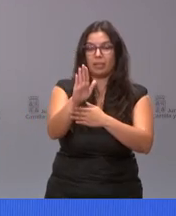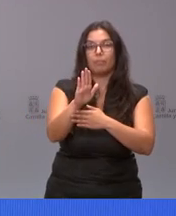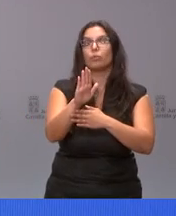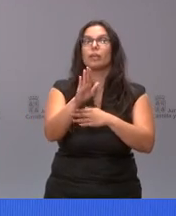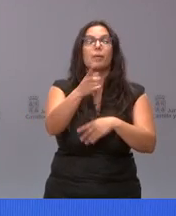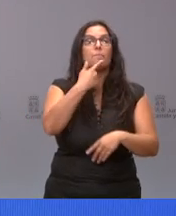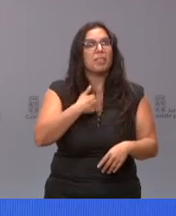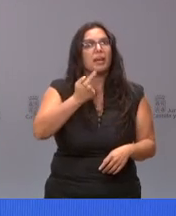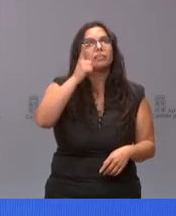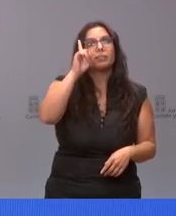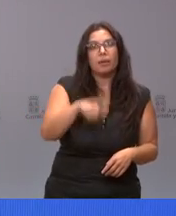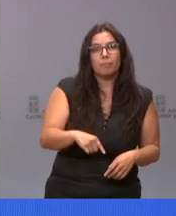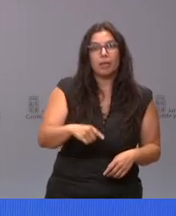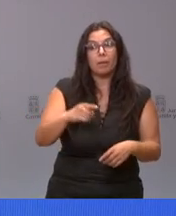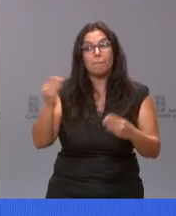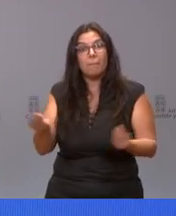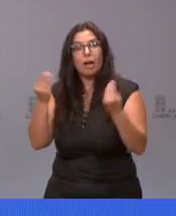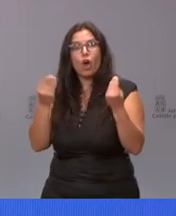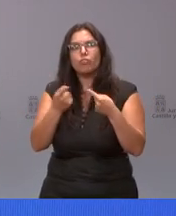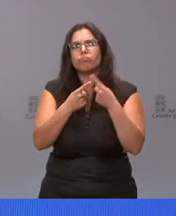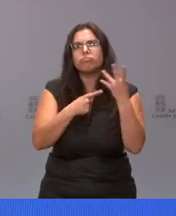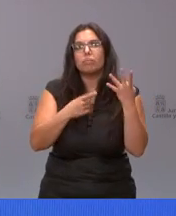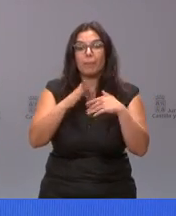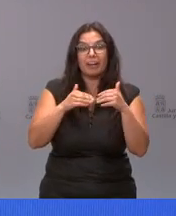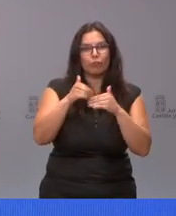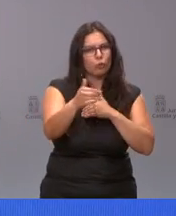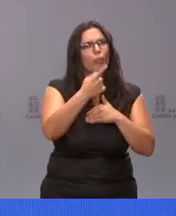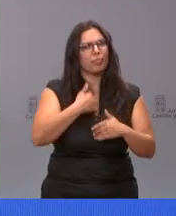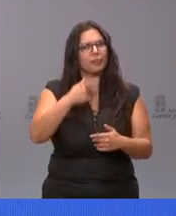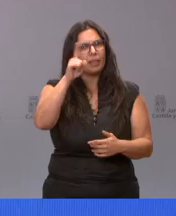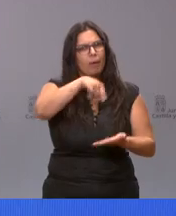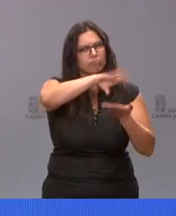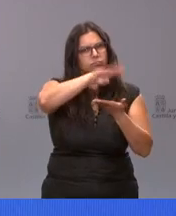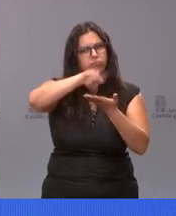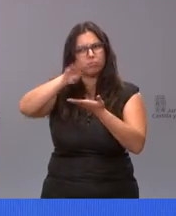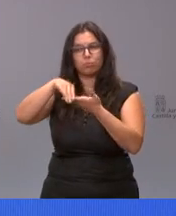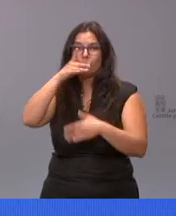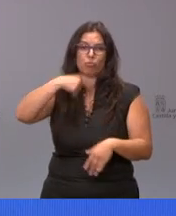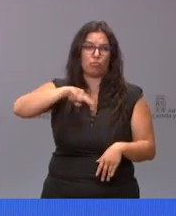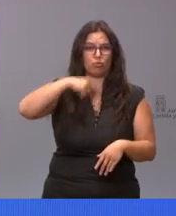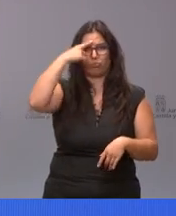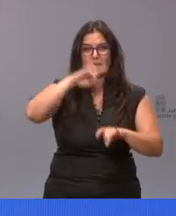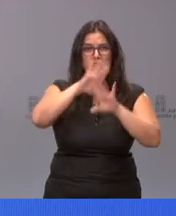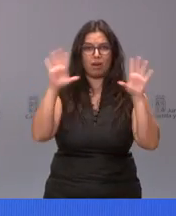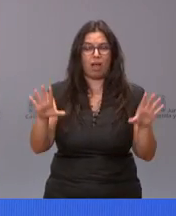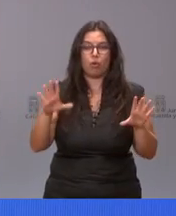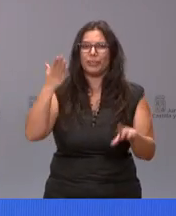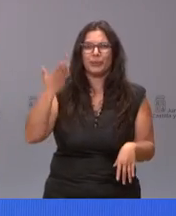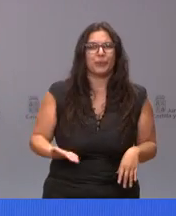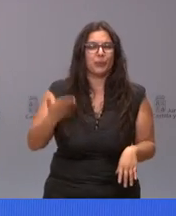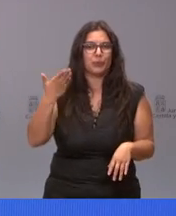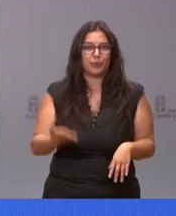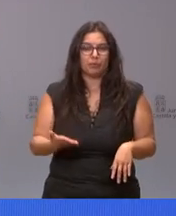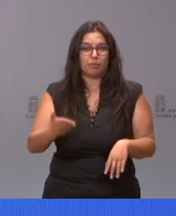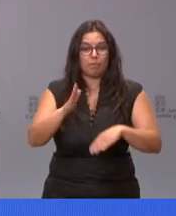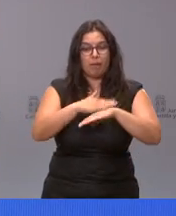nos digáis también cómo podemos mejorar de cara al futuro, porque tenemos claro que es imprescindible en